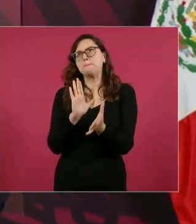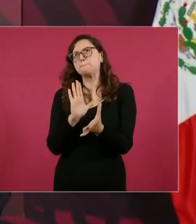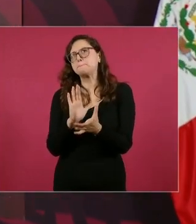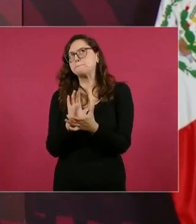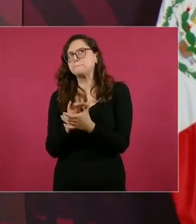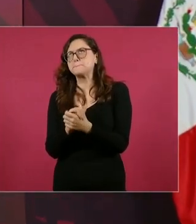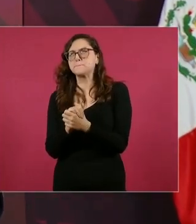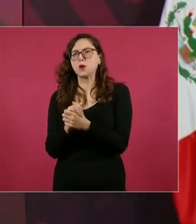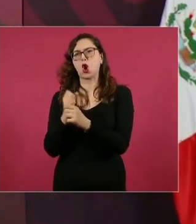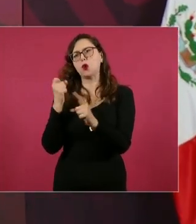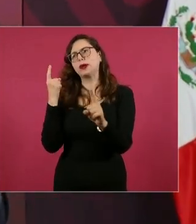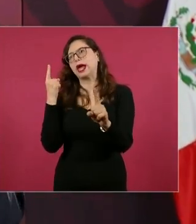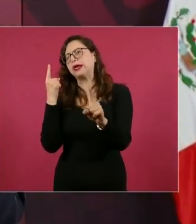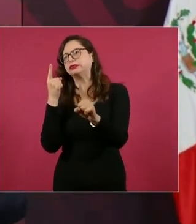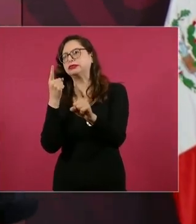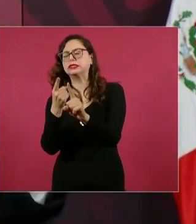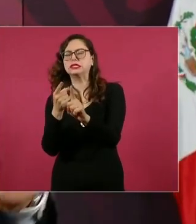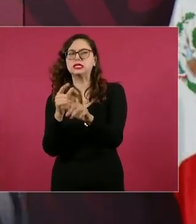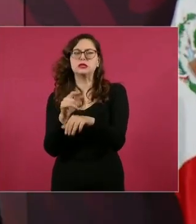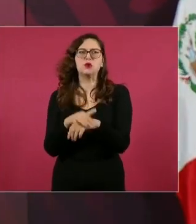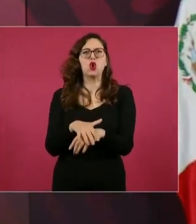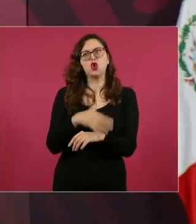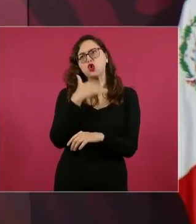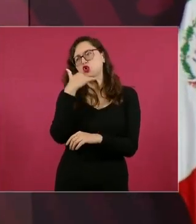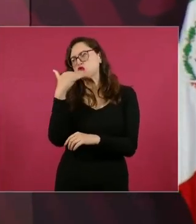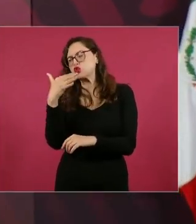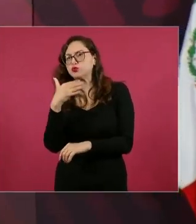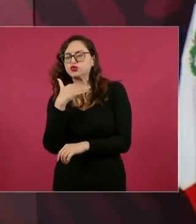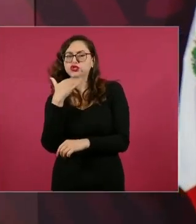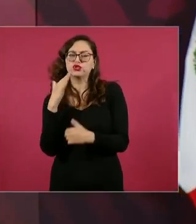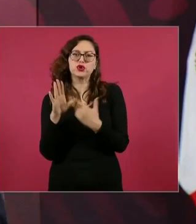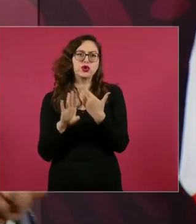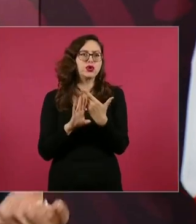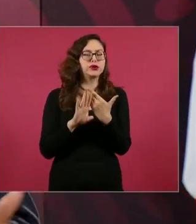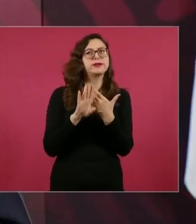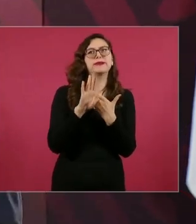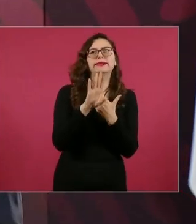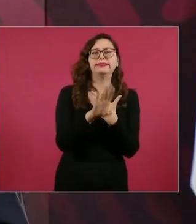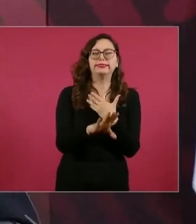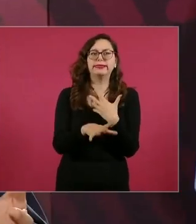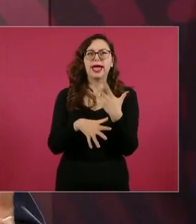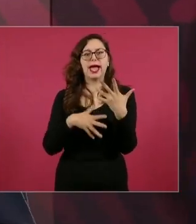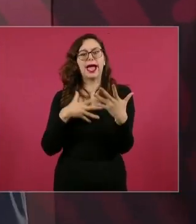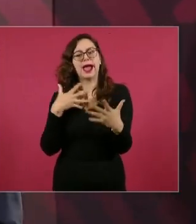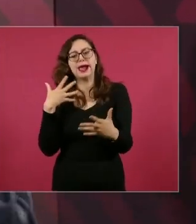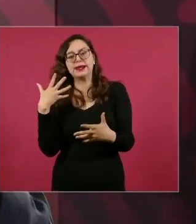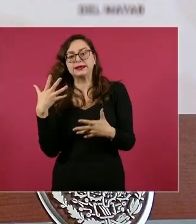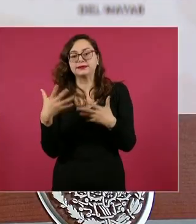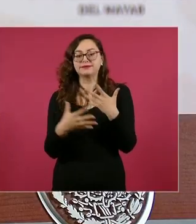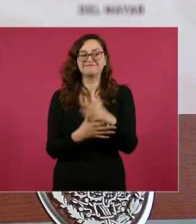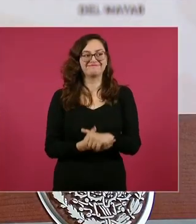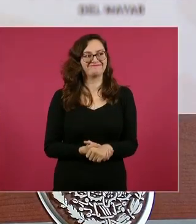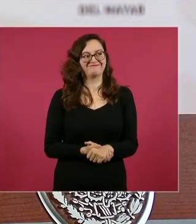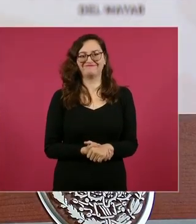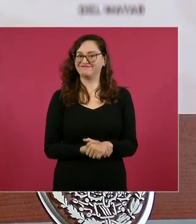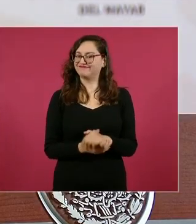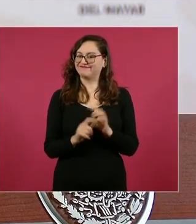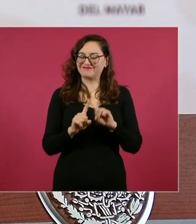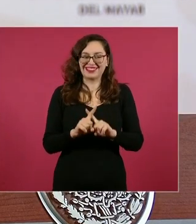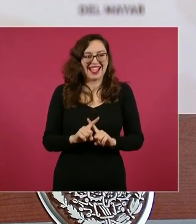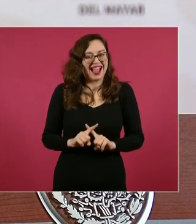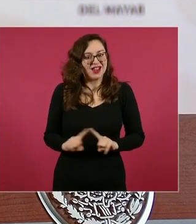propósito de combatir la corrupción en México cuando es exactamente